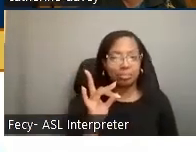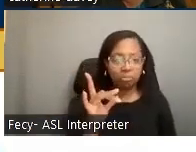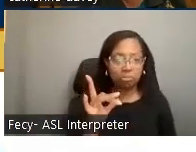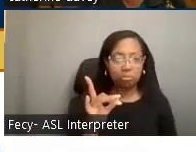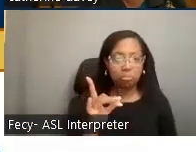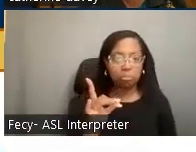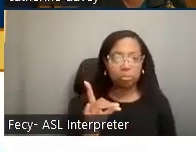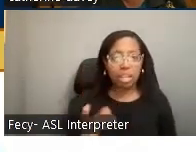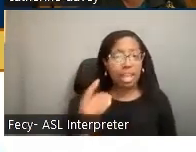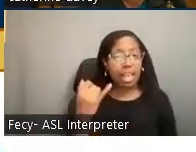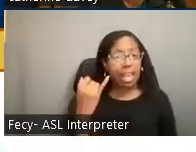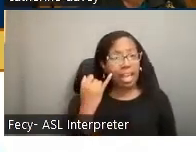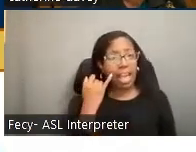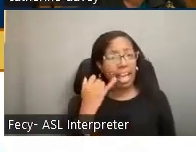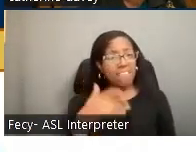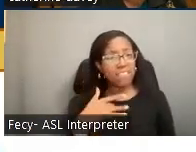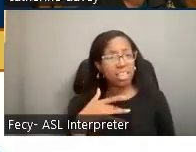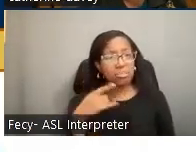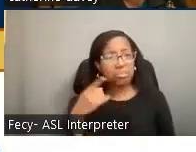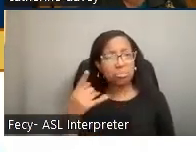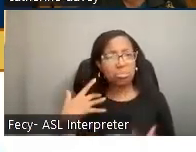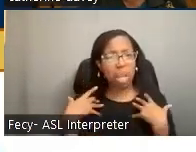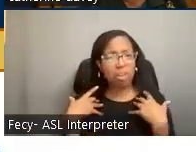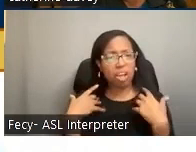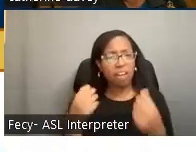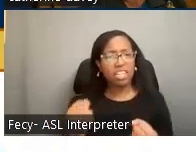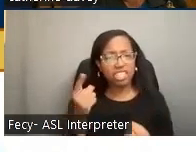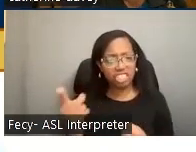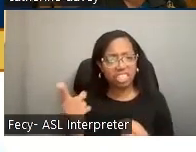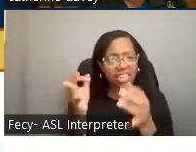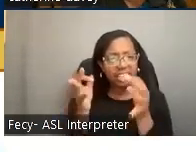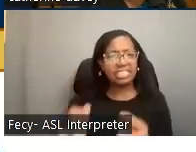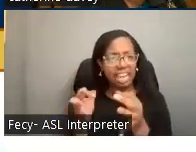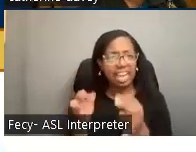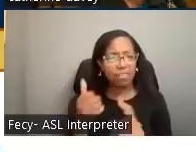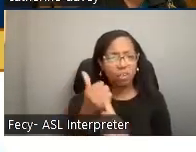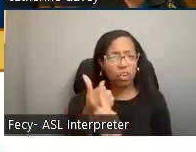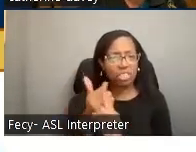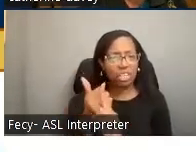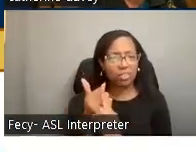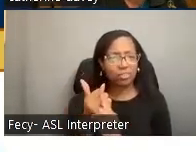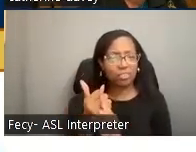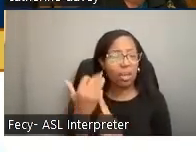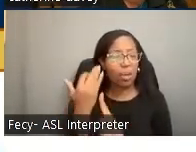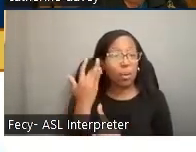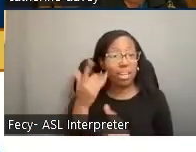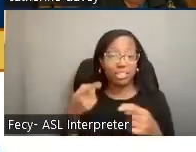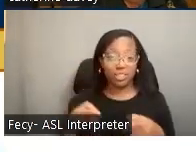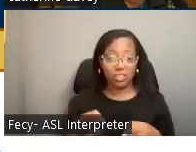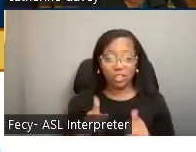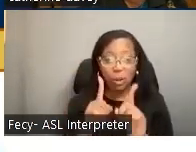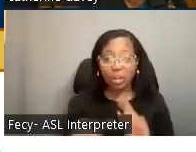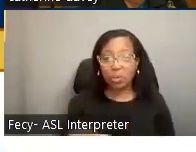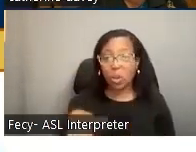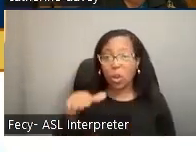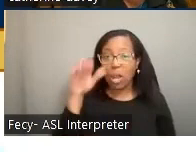me decisions to imagino que pass on a dado number of things si le because she dan hasn't really el learned derecho the de que ella tome sus values propias during her decisiones, childhood because no that's